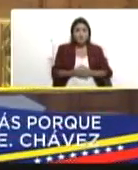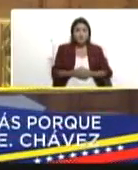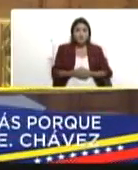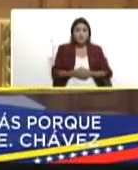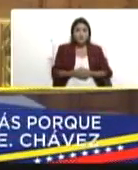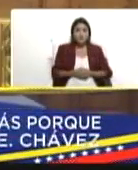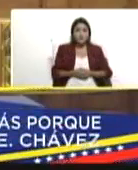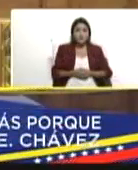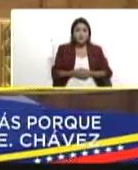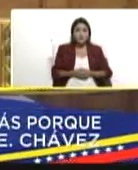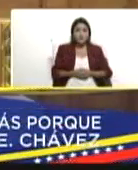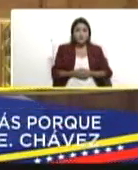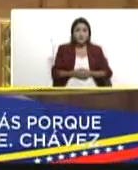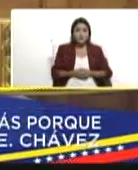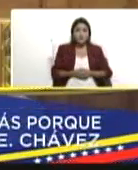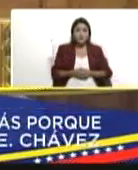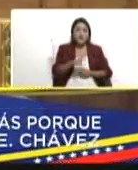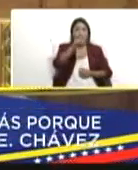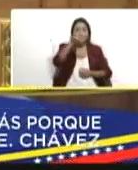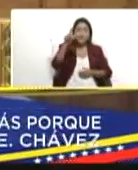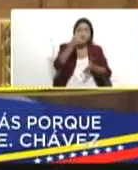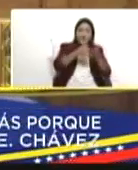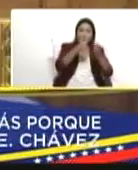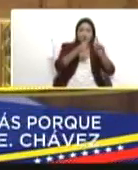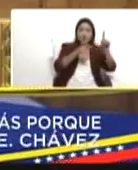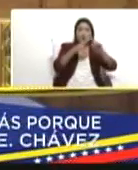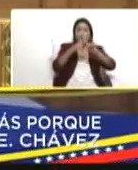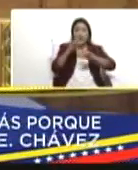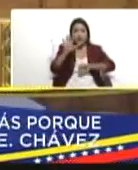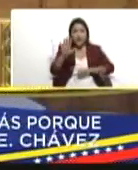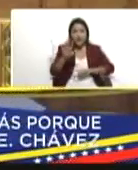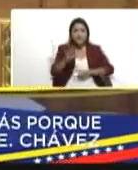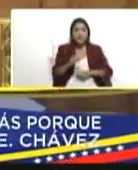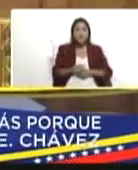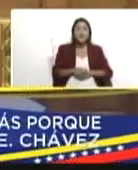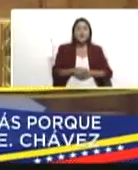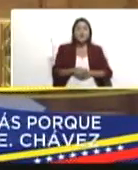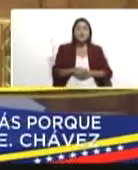reportados en el sistema del 1 por 10 con la app ven